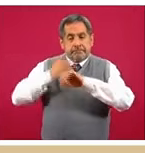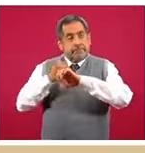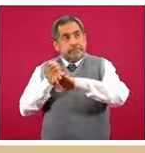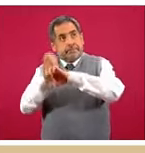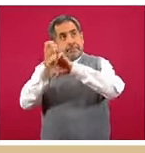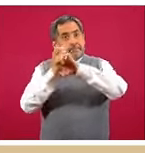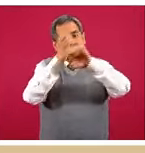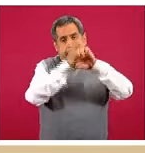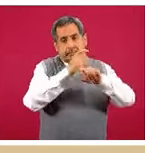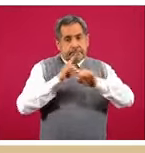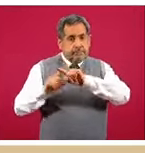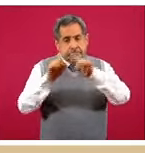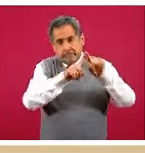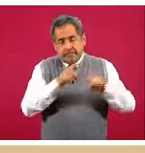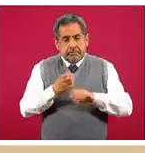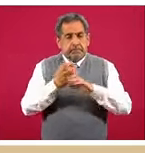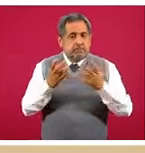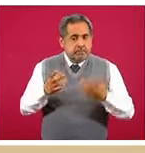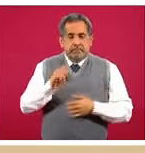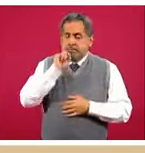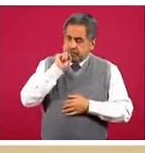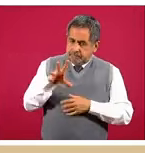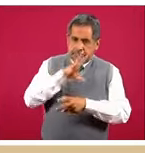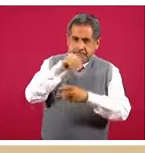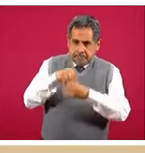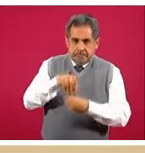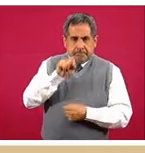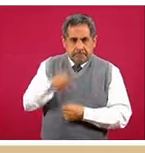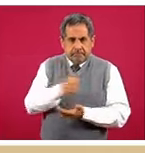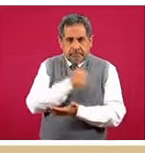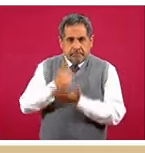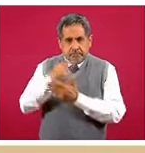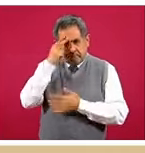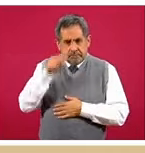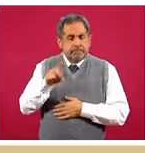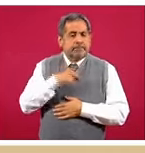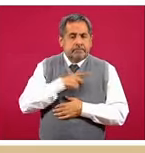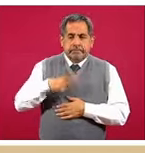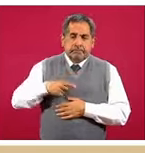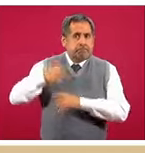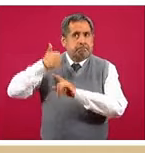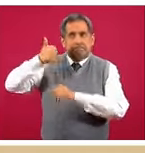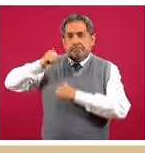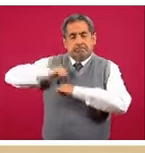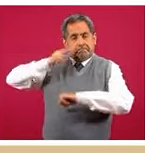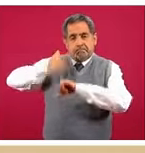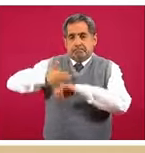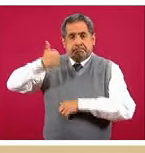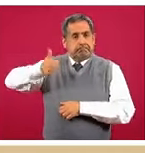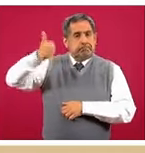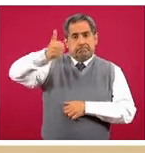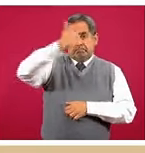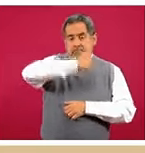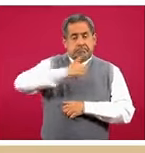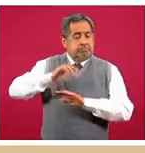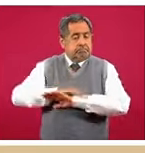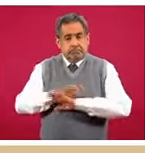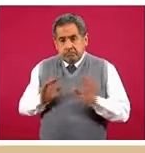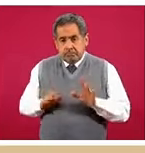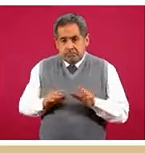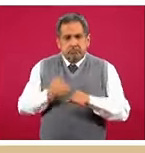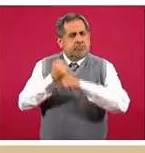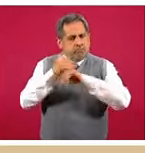gobiernos de las entidades federativas, incluyendo a la Ciudad de México, son autoridades sanitarias. Se